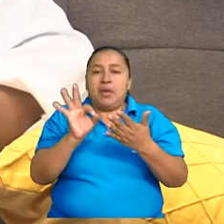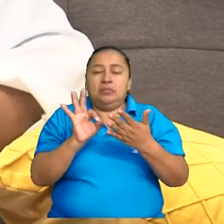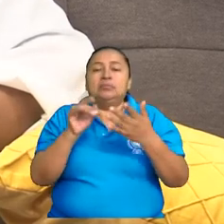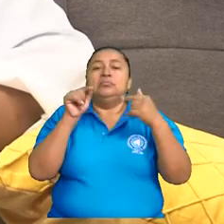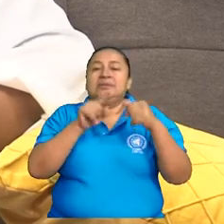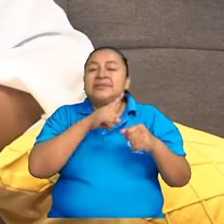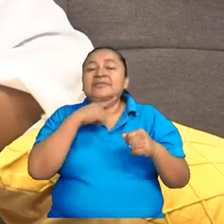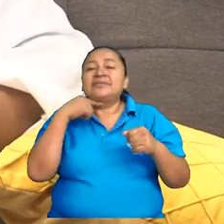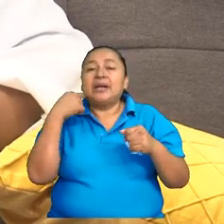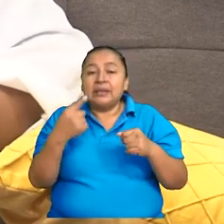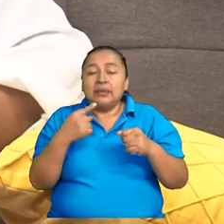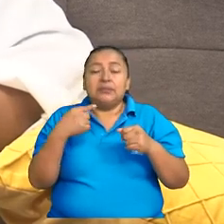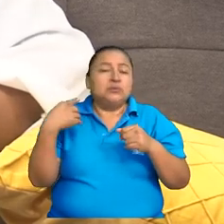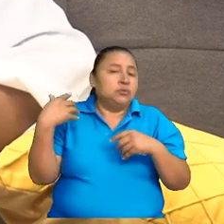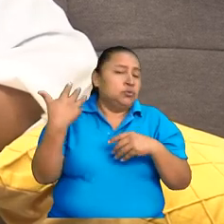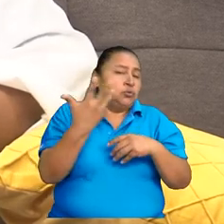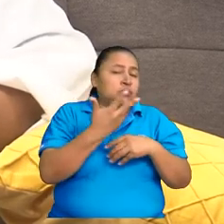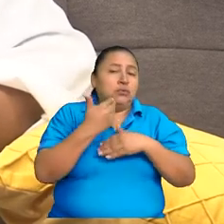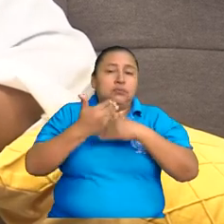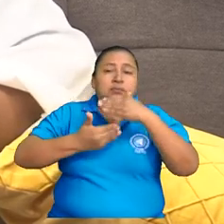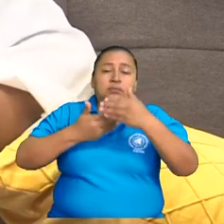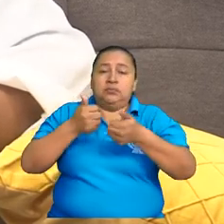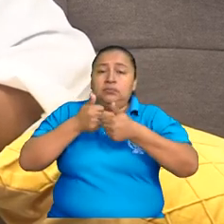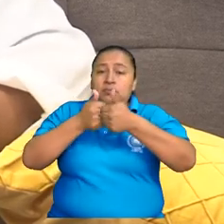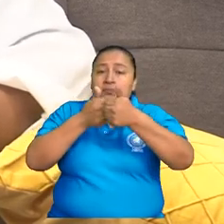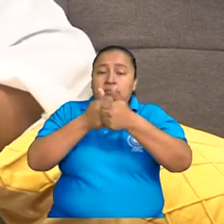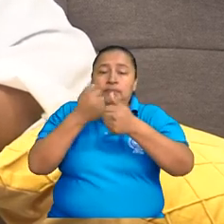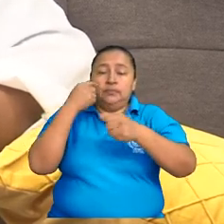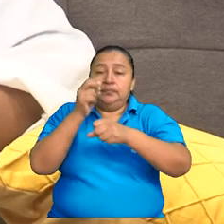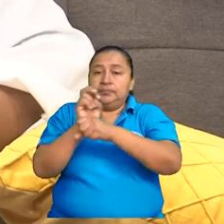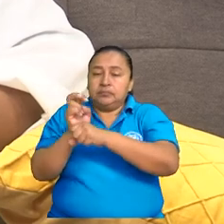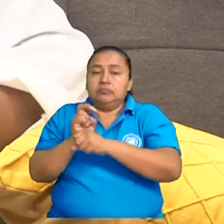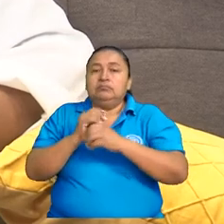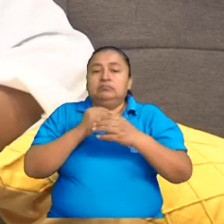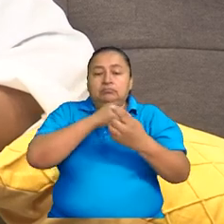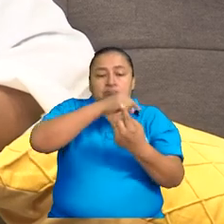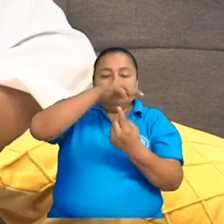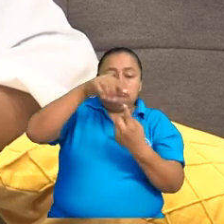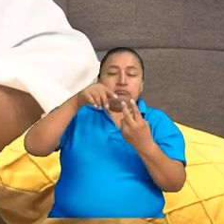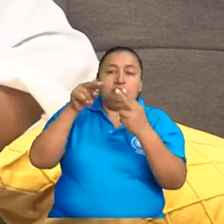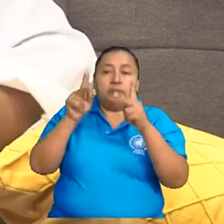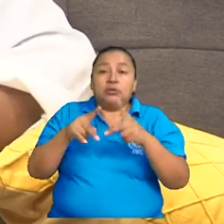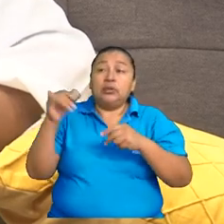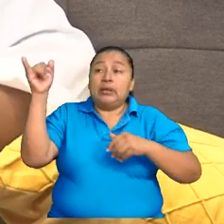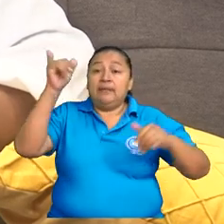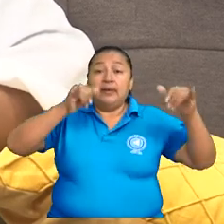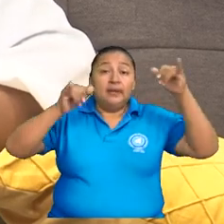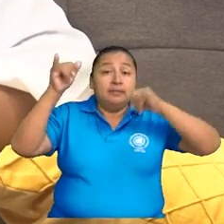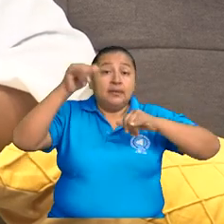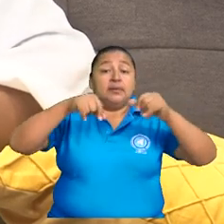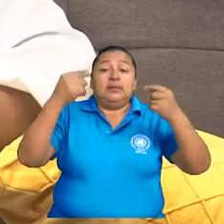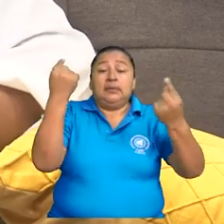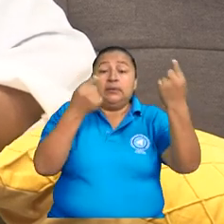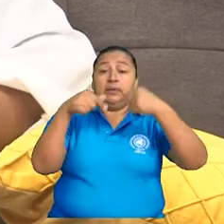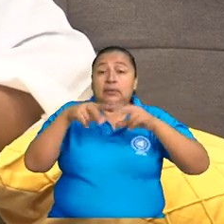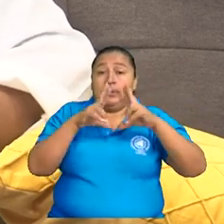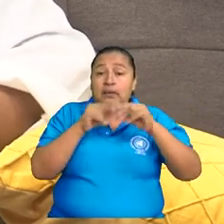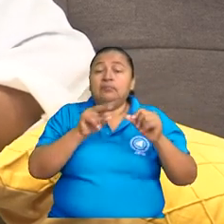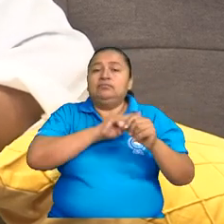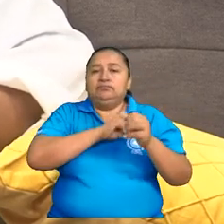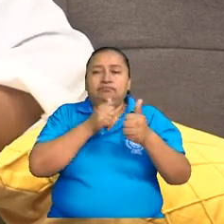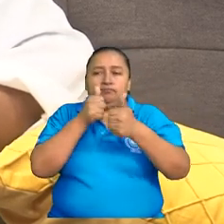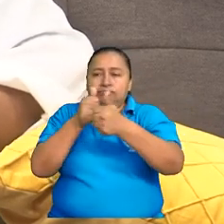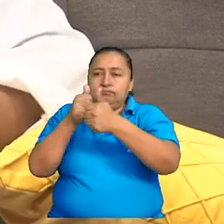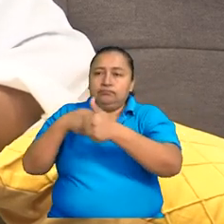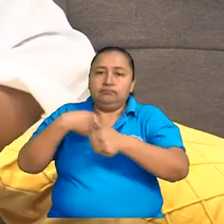el real, y todo ese proceso del seguimiento y la vigilancia alrededor, también de los viajeros que están ingresando al país. Hay un